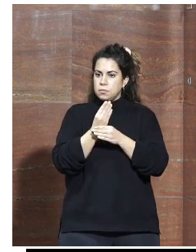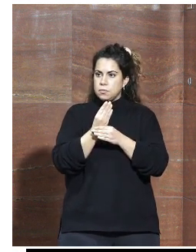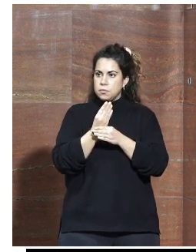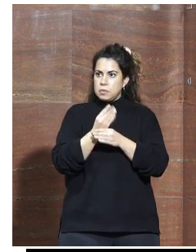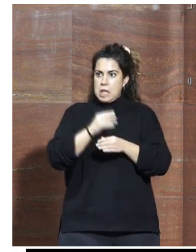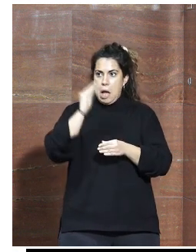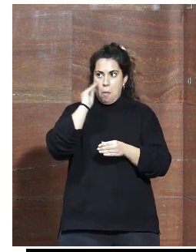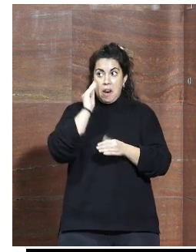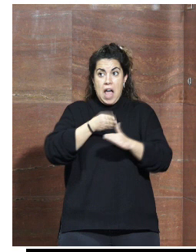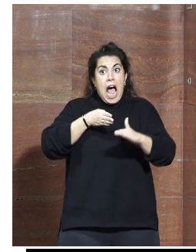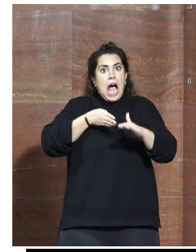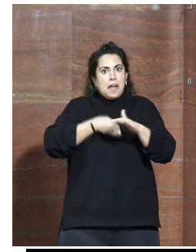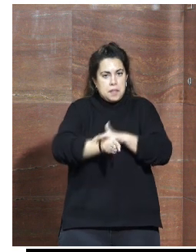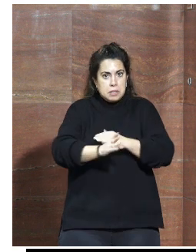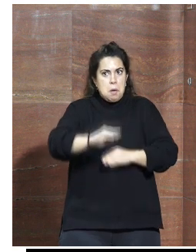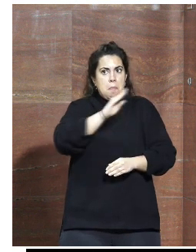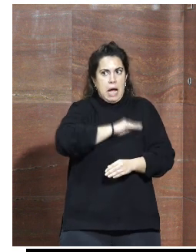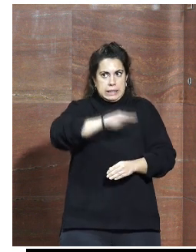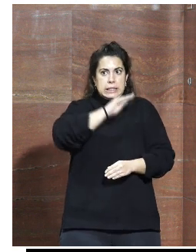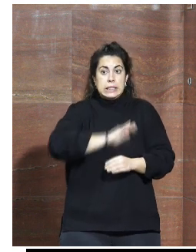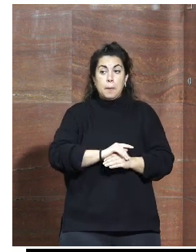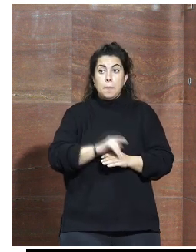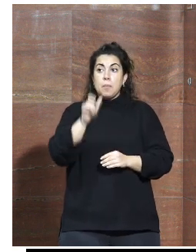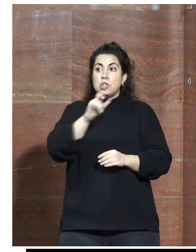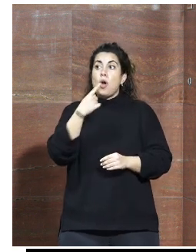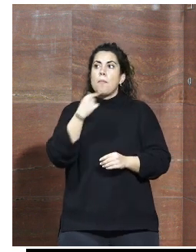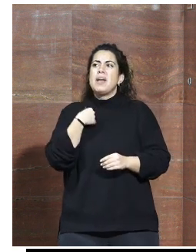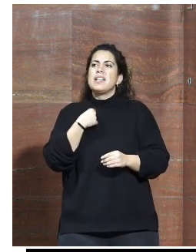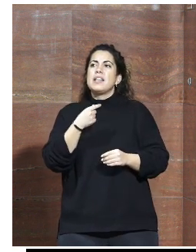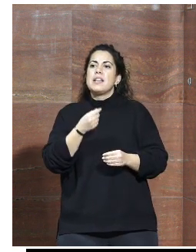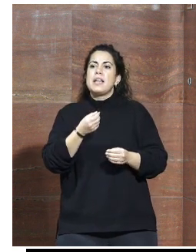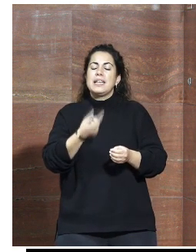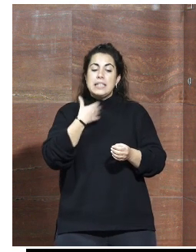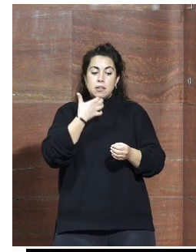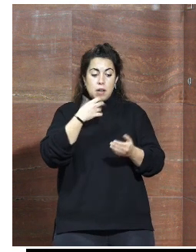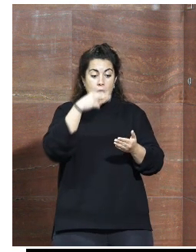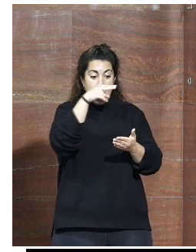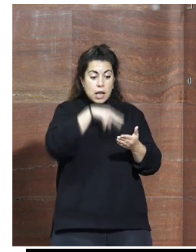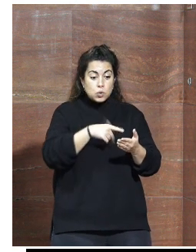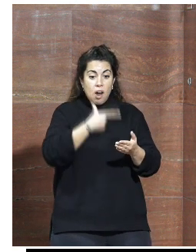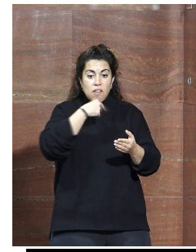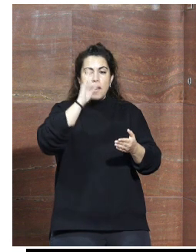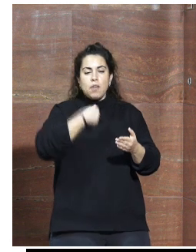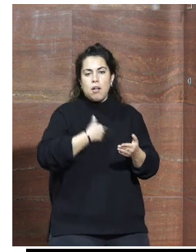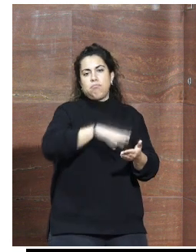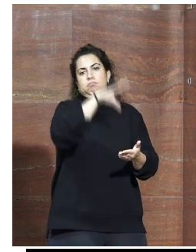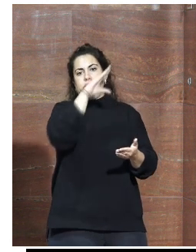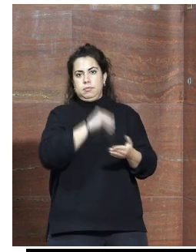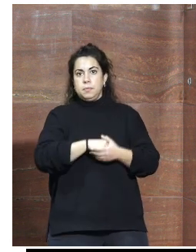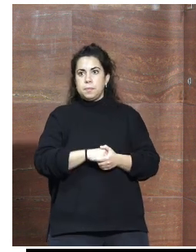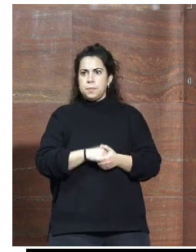creo que bastante accesible. Nuestra gente dice que comprendo la información cuando está en lectura fácil, ¿no? Otro